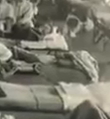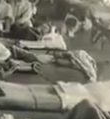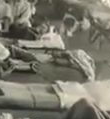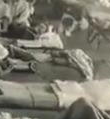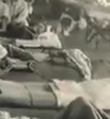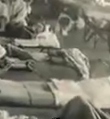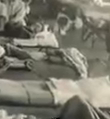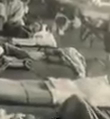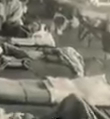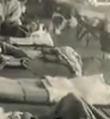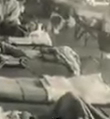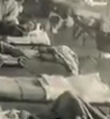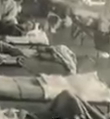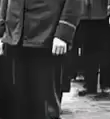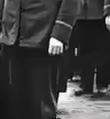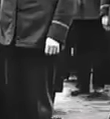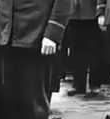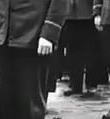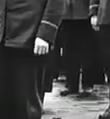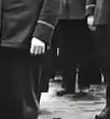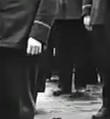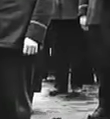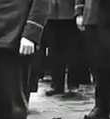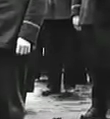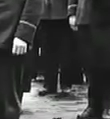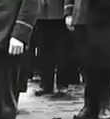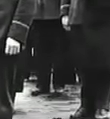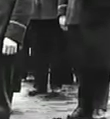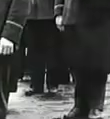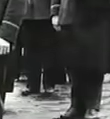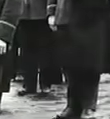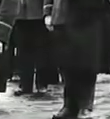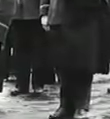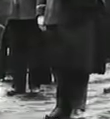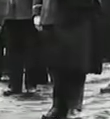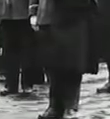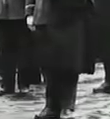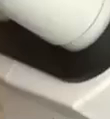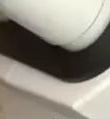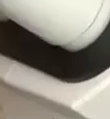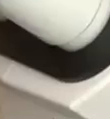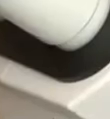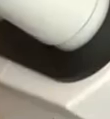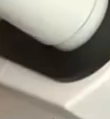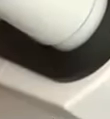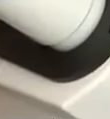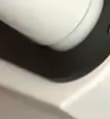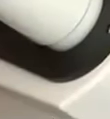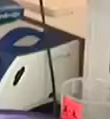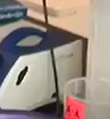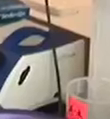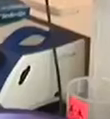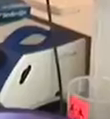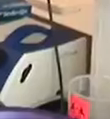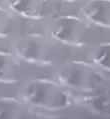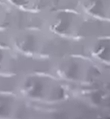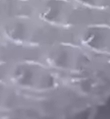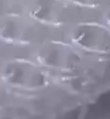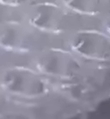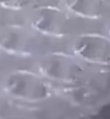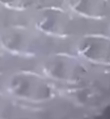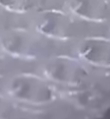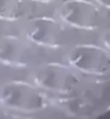todo el mundo, la mayoría jóvenes entre 15 y 40 años. Otro factor que desencadena el miedo a